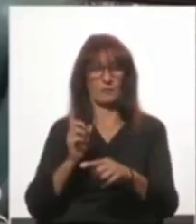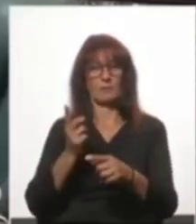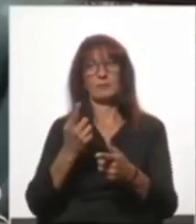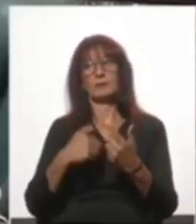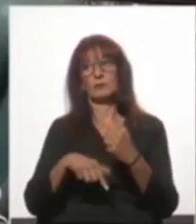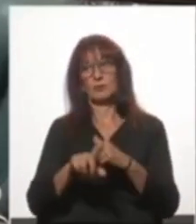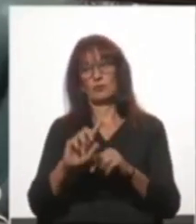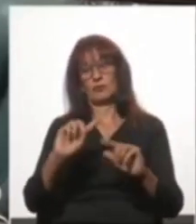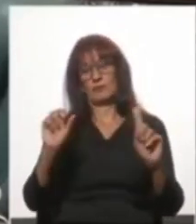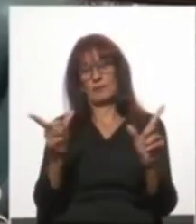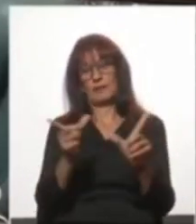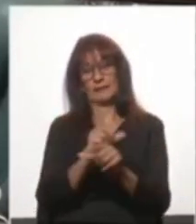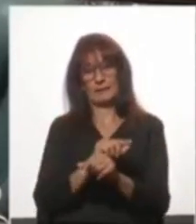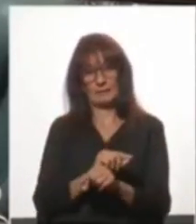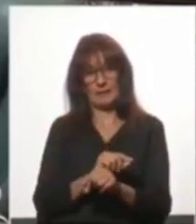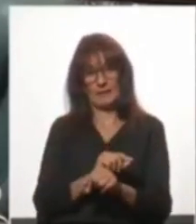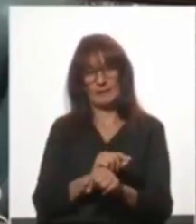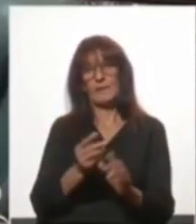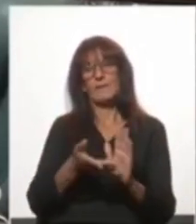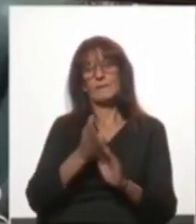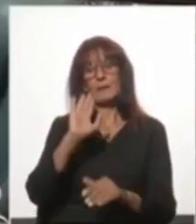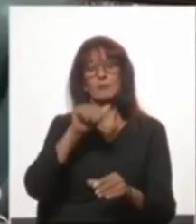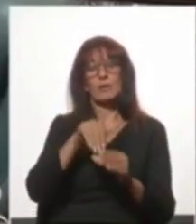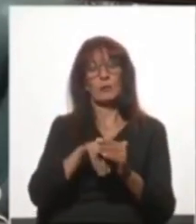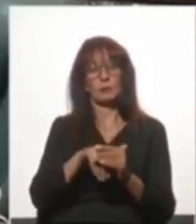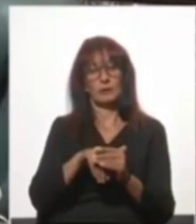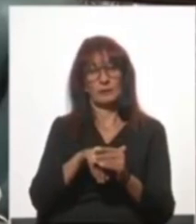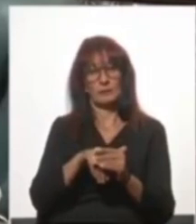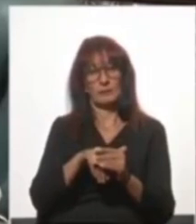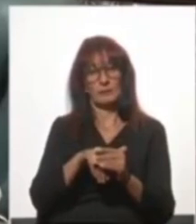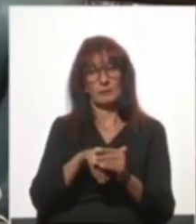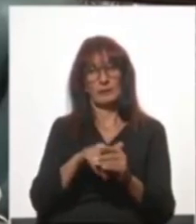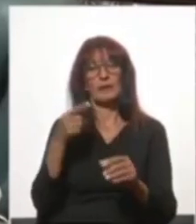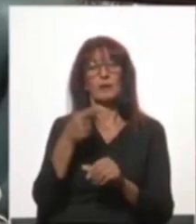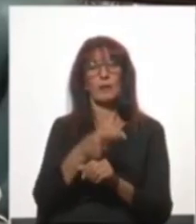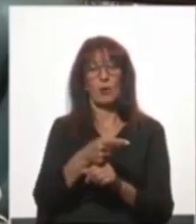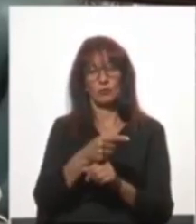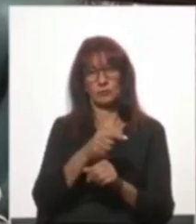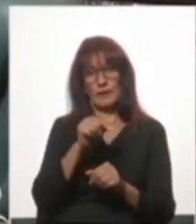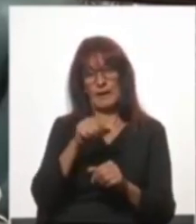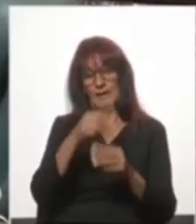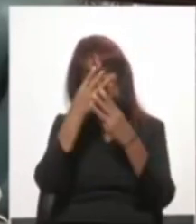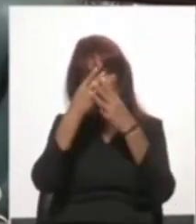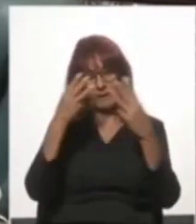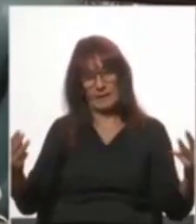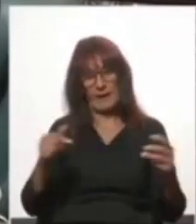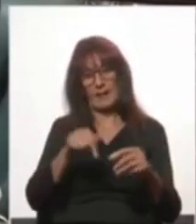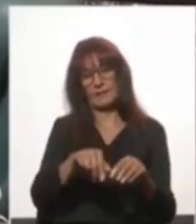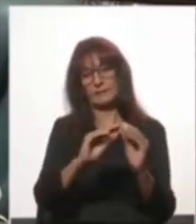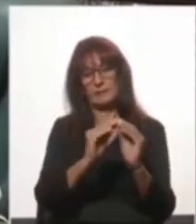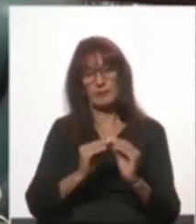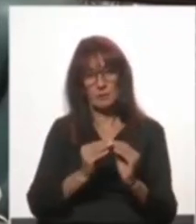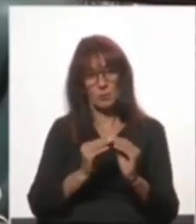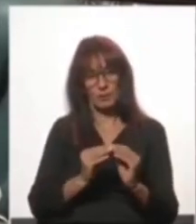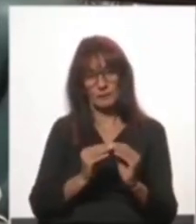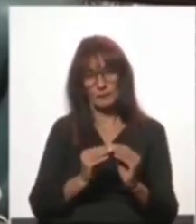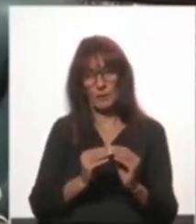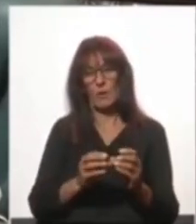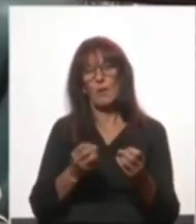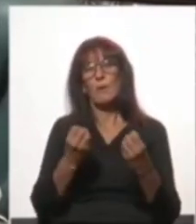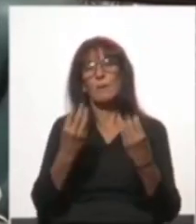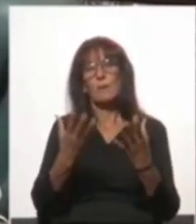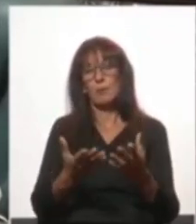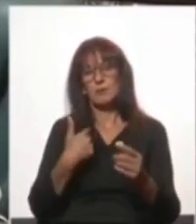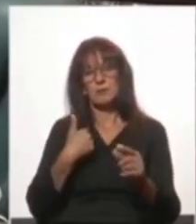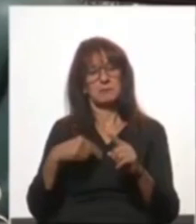ir sintetizando, vamos a votar en contra en general de este presupuesto porque